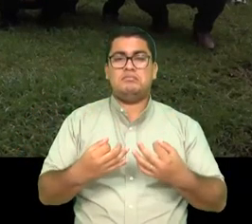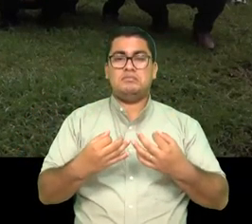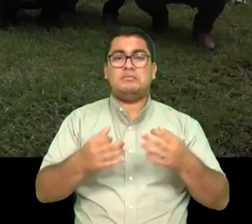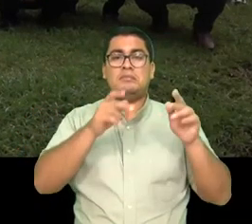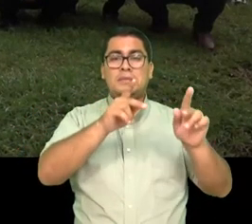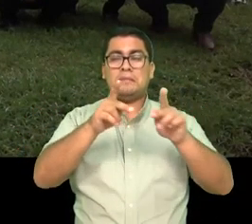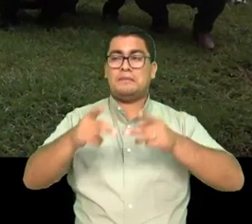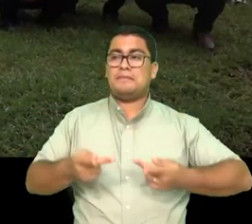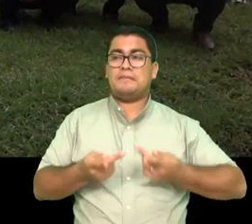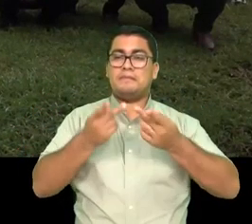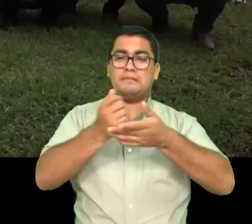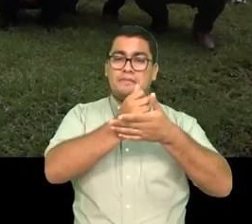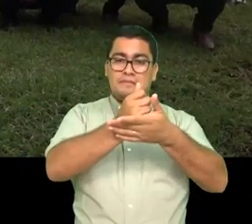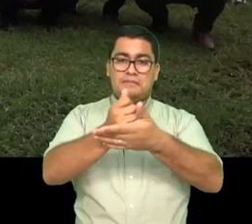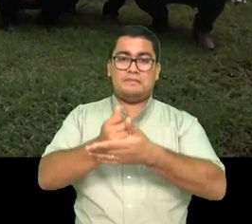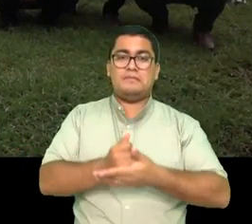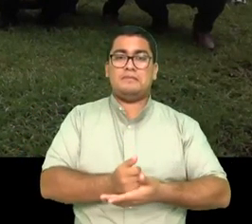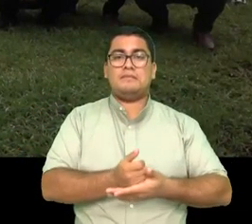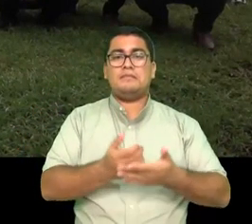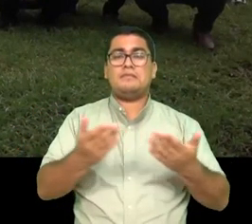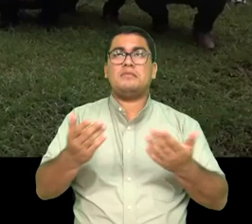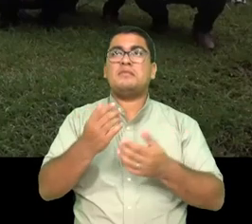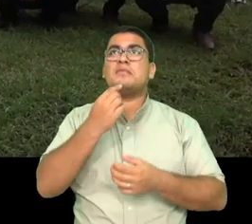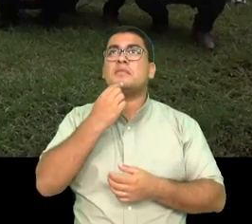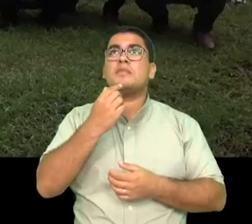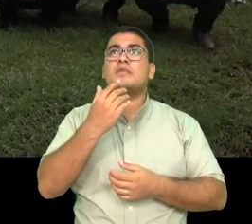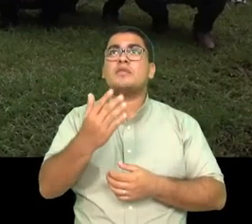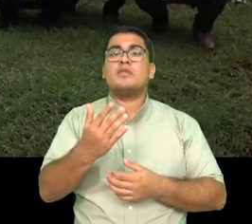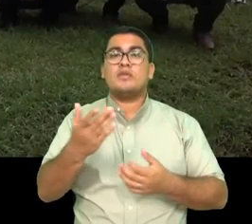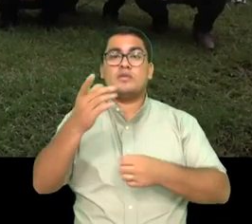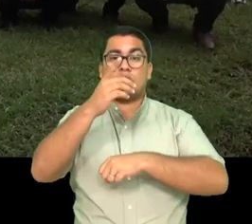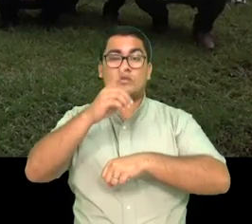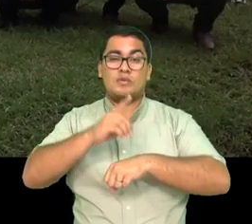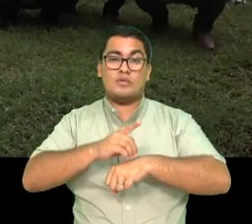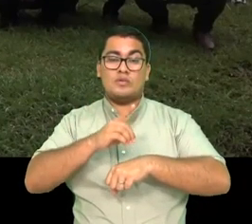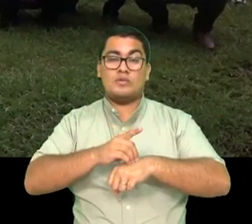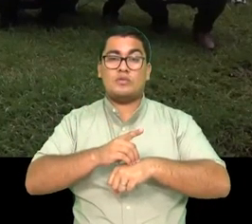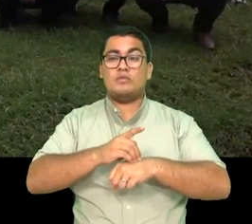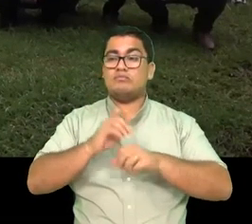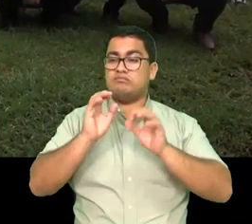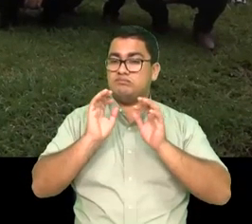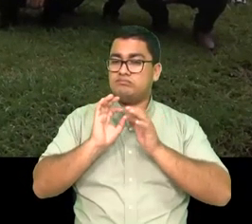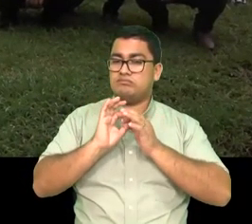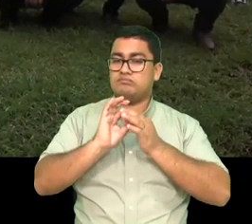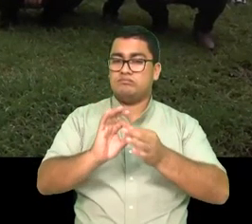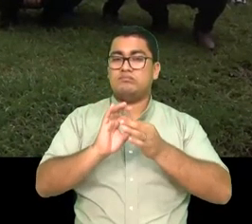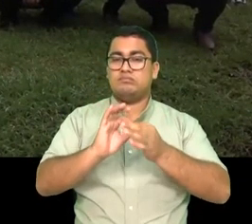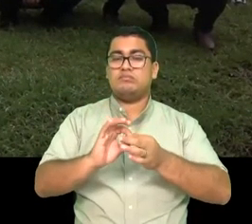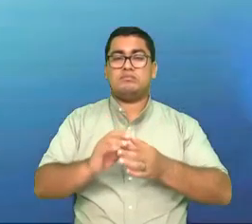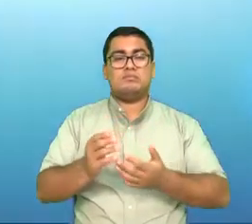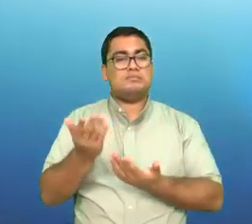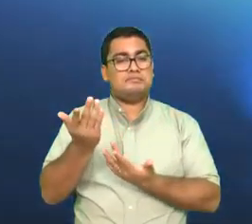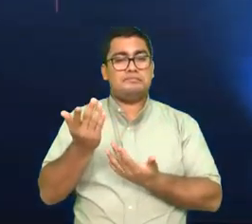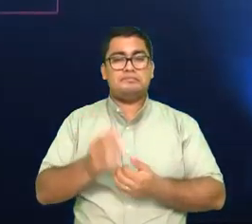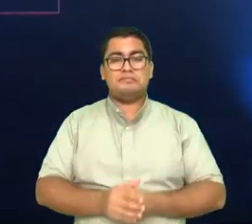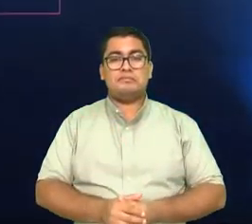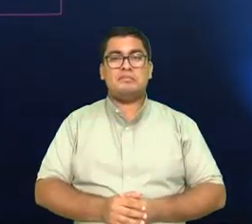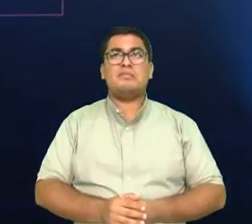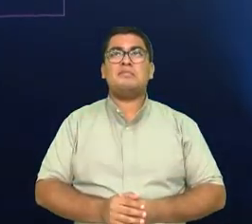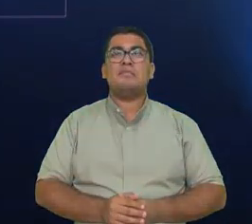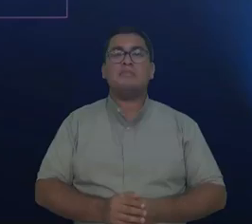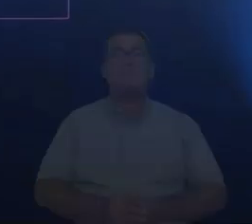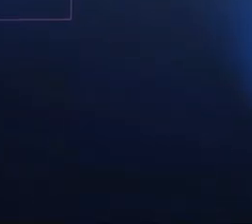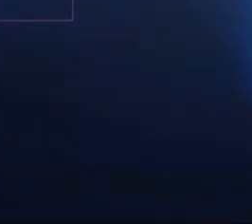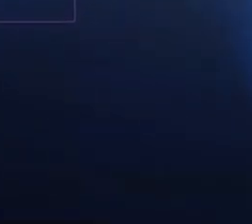para servir, no sirve para vivir. Por eso en la Facultad de Ciencias Médicas estamos siempre listos.